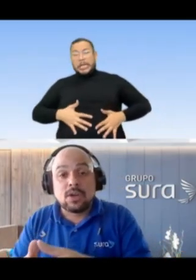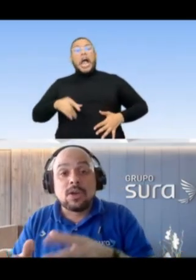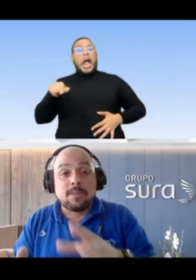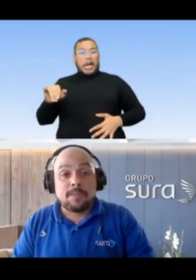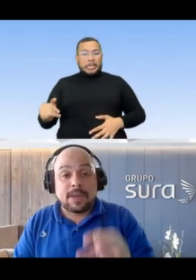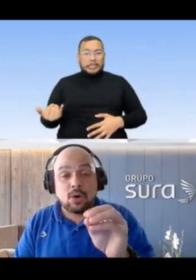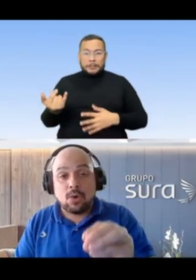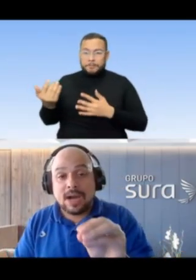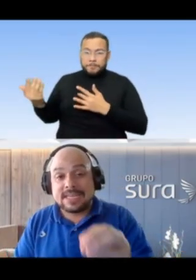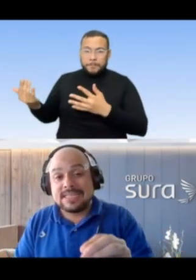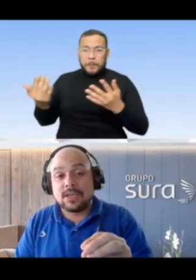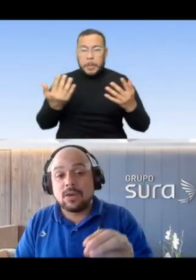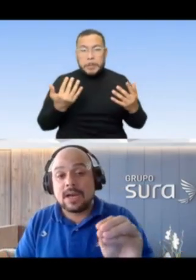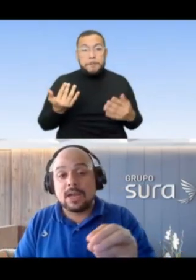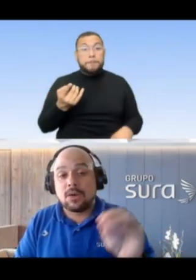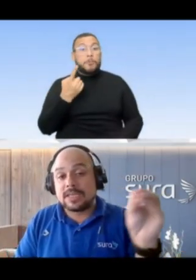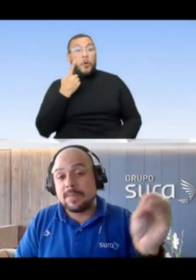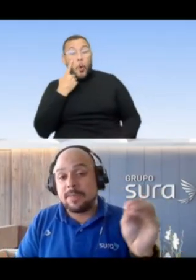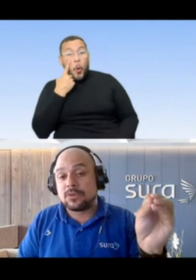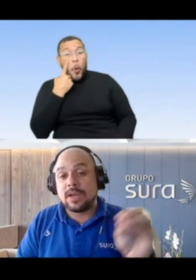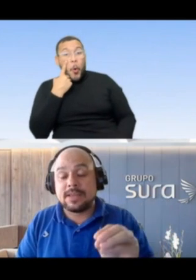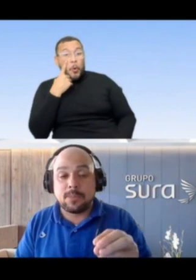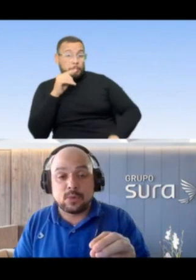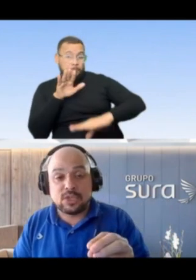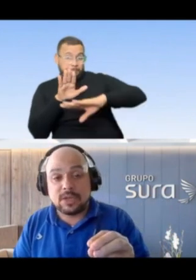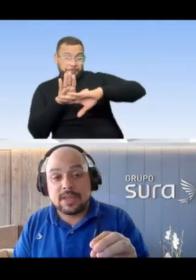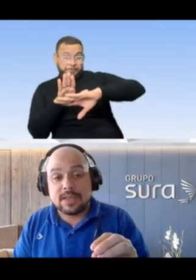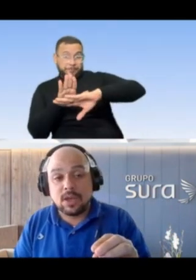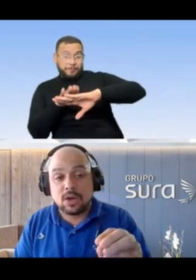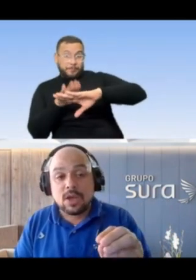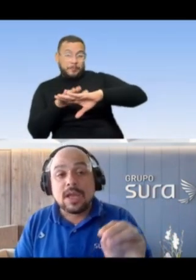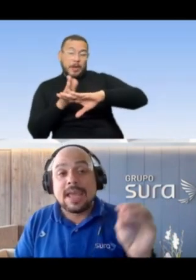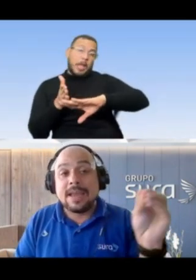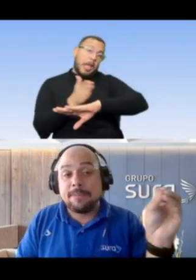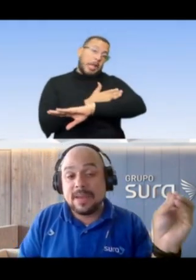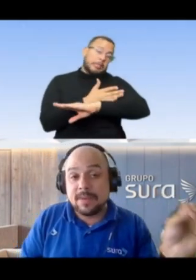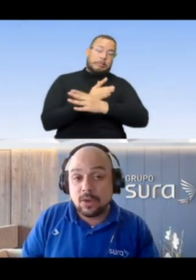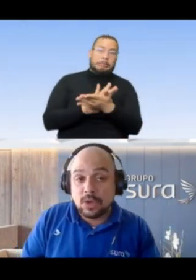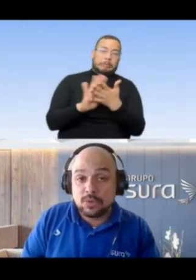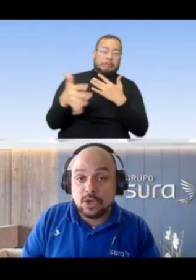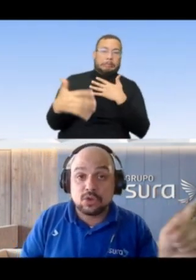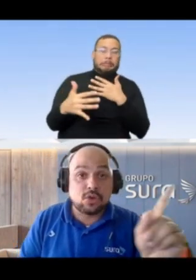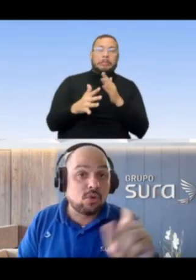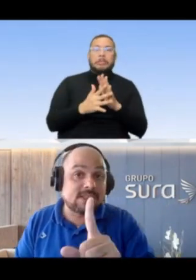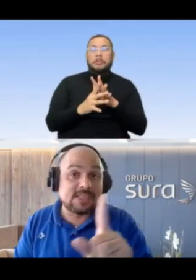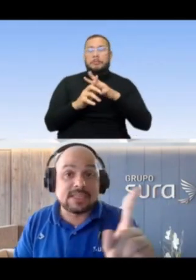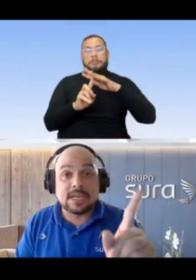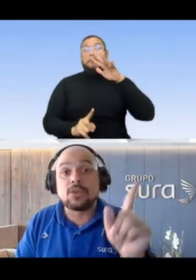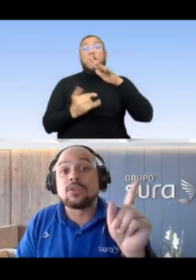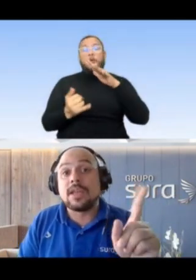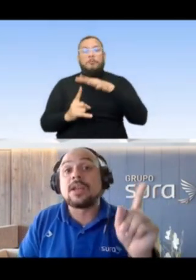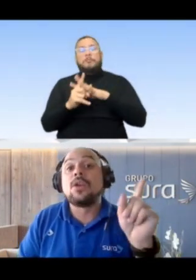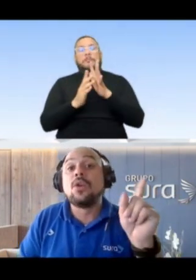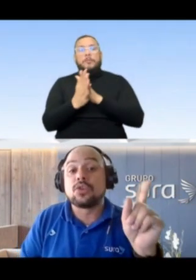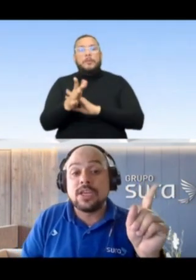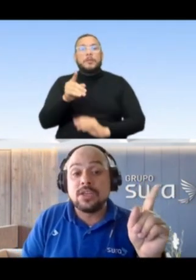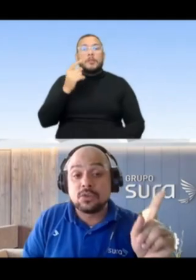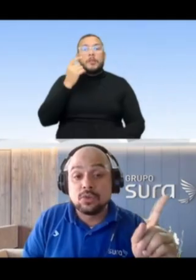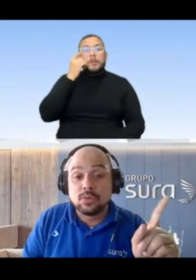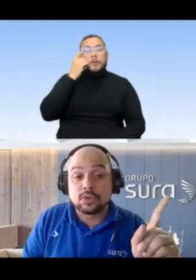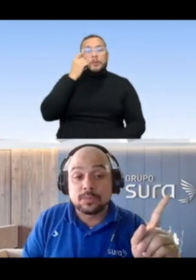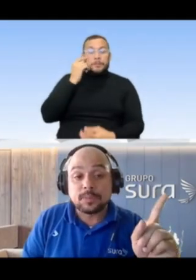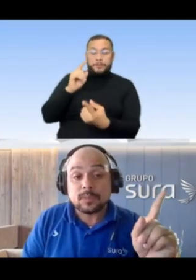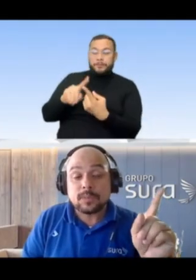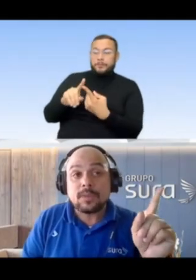esa situación. Pero ojo, aquí sí quiero dejar algo que se me pasó en la diapositiva anterior. En primeros auxilios no es necesario tener